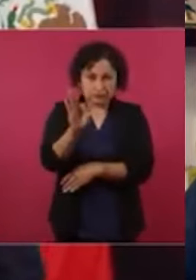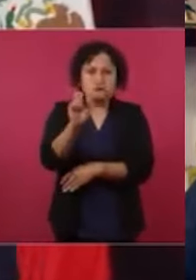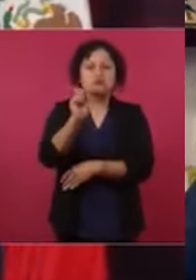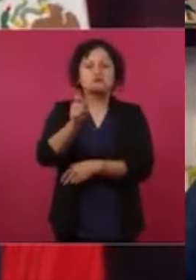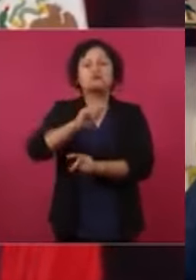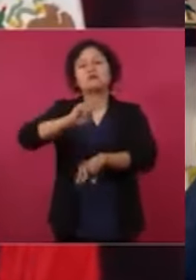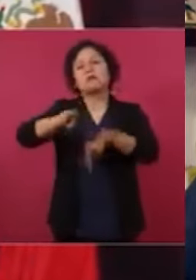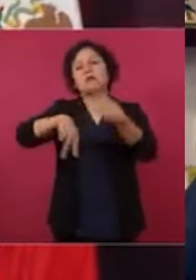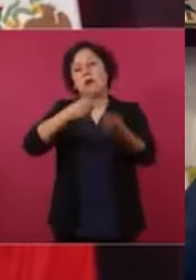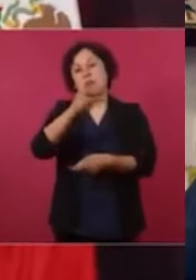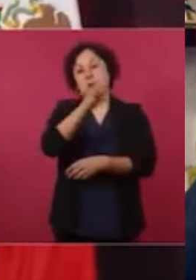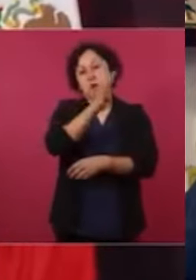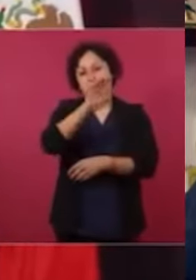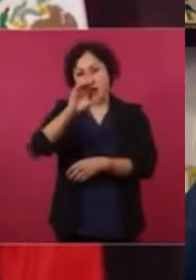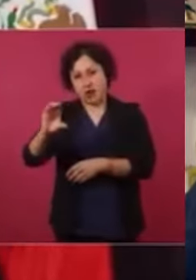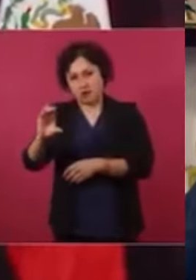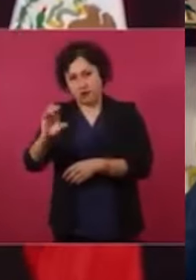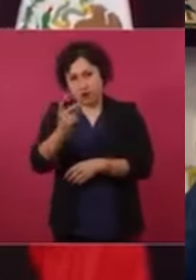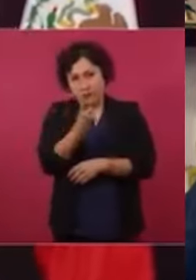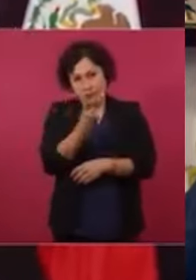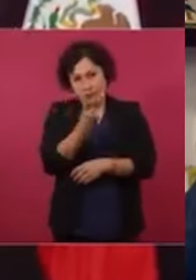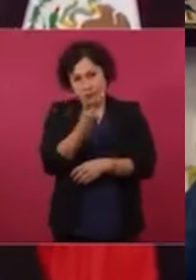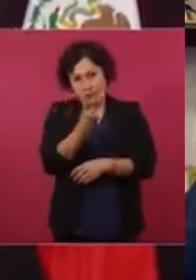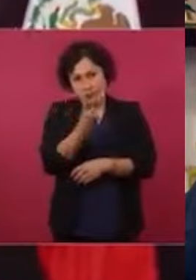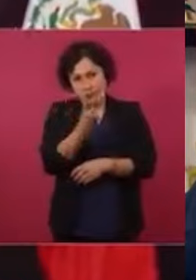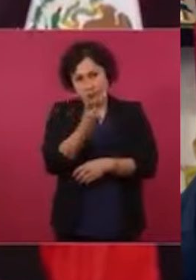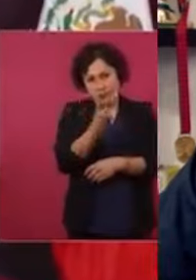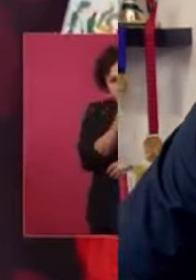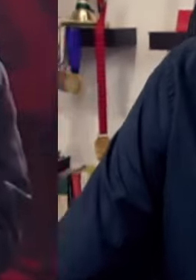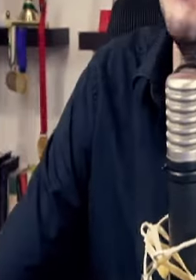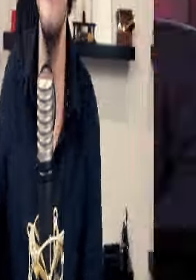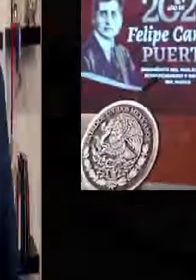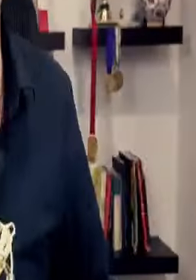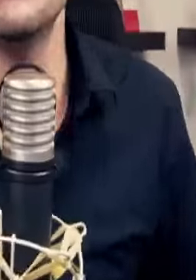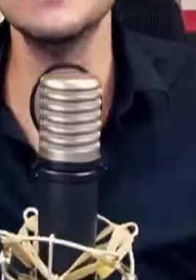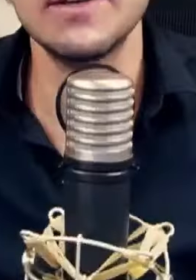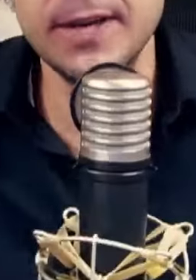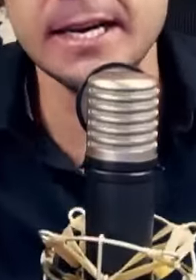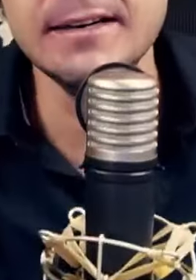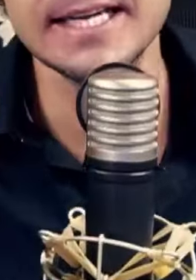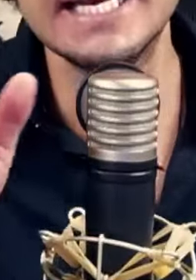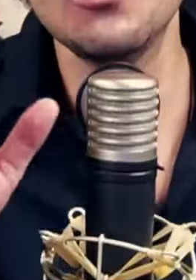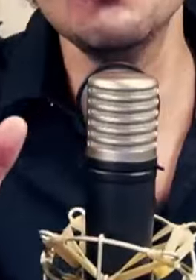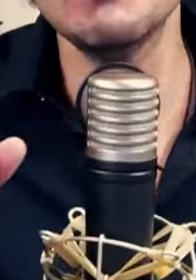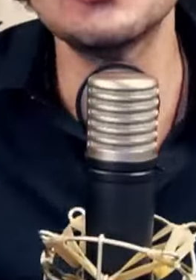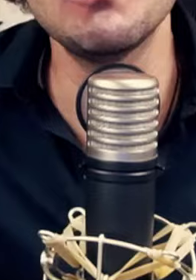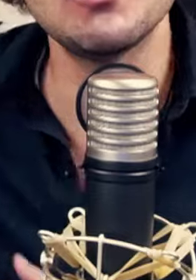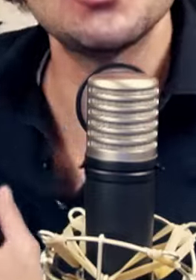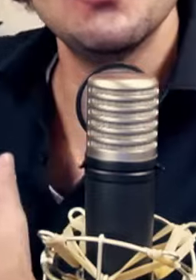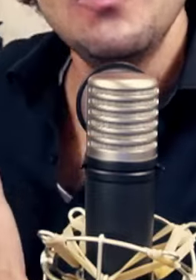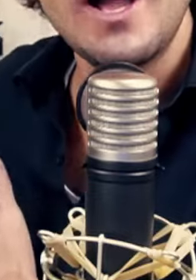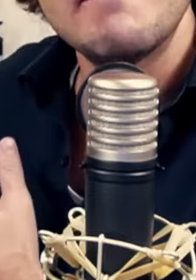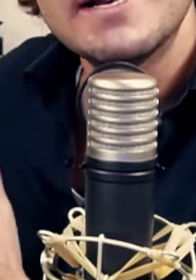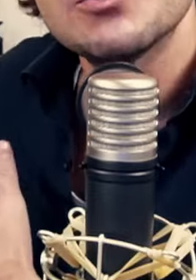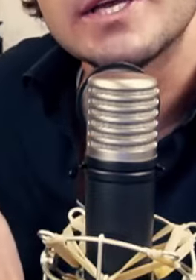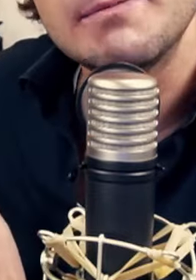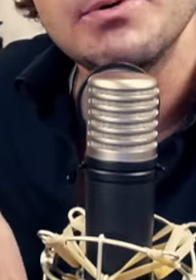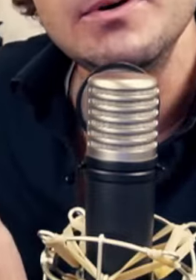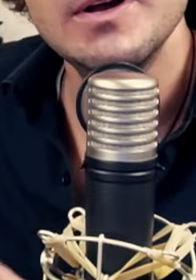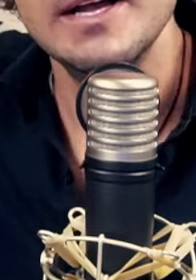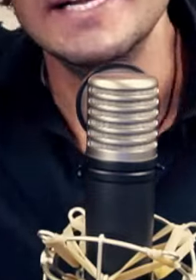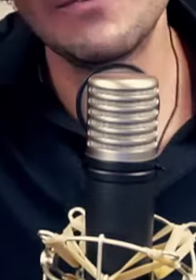Baja California en las dos Baja California o sea el presidente se fijan que en ningún momento volteó a ver